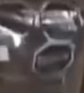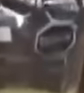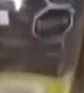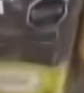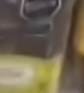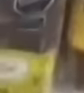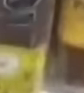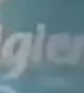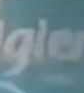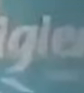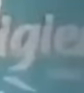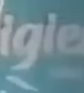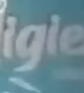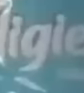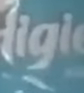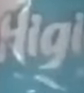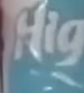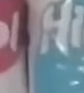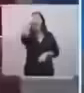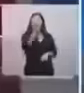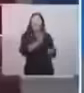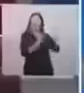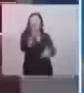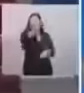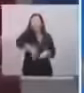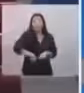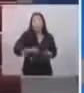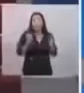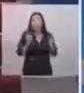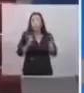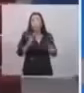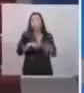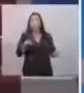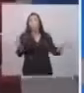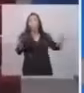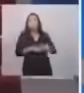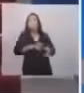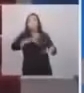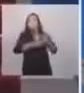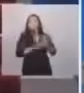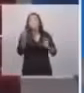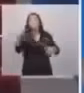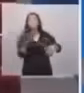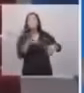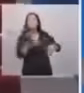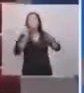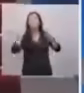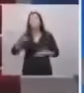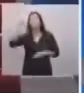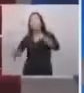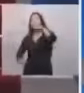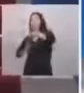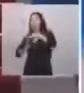tarde grabado lógico y Es lógico Porque detrás hay un país hay mucha expectativa hay mucha la esperanza del domingo